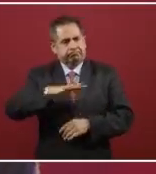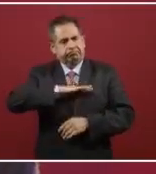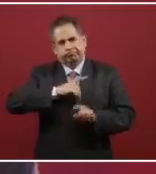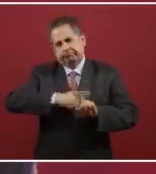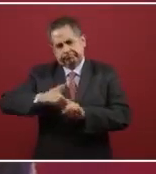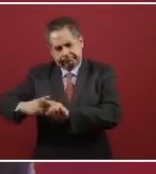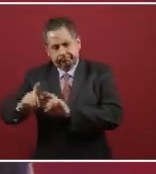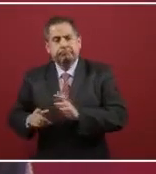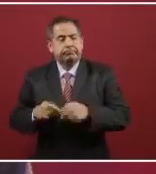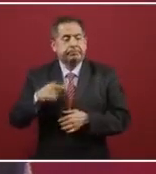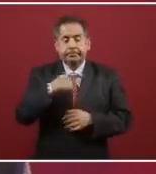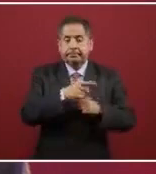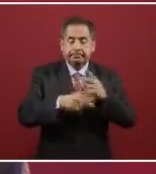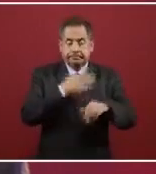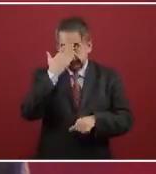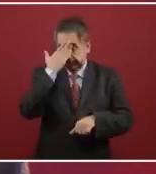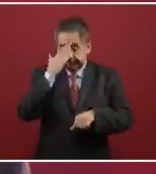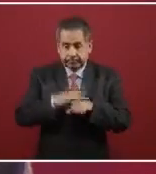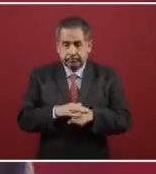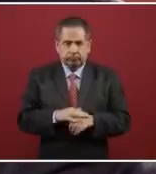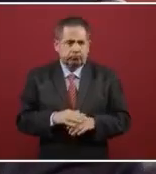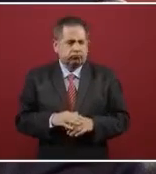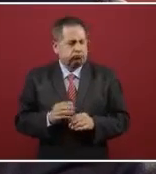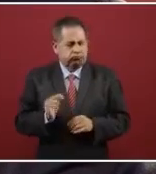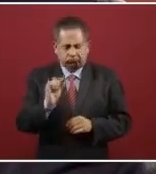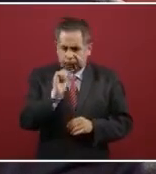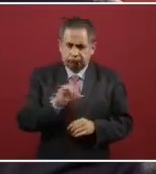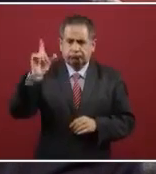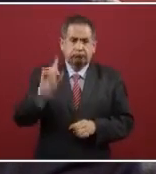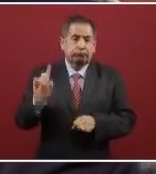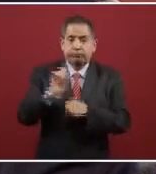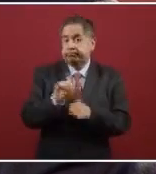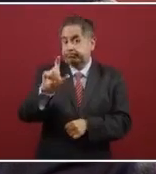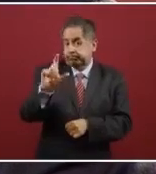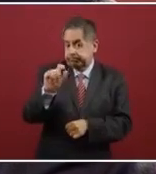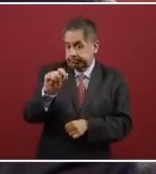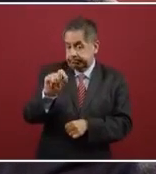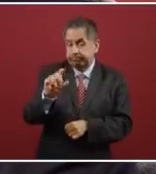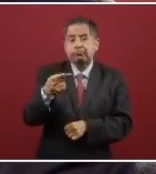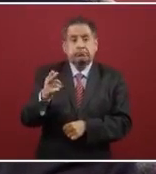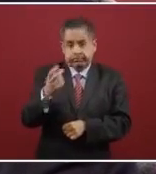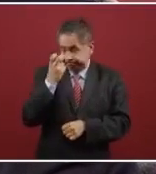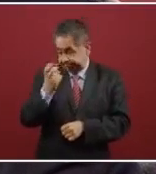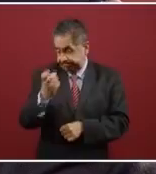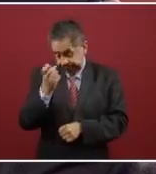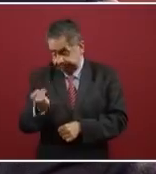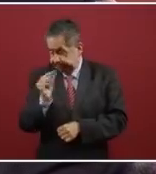Vamos a conmemorar de manera muy destacada el 20 de